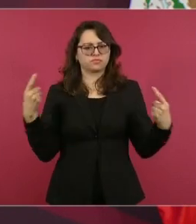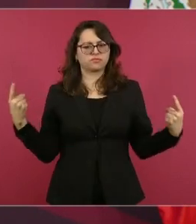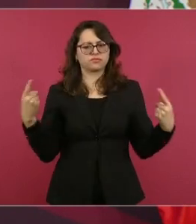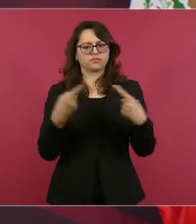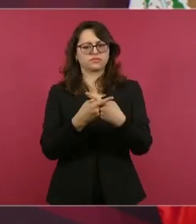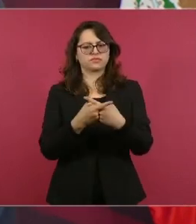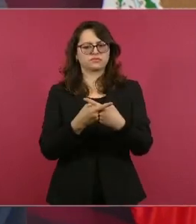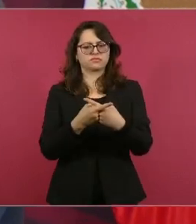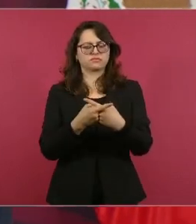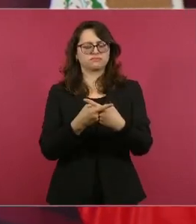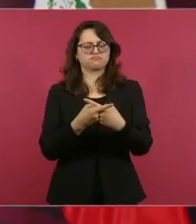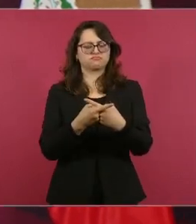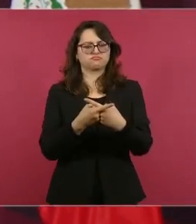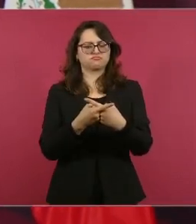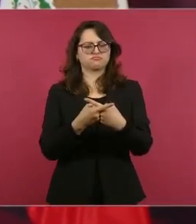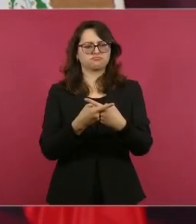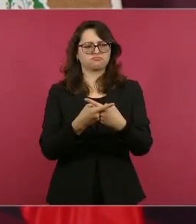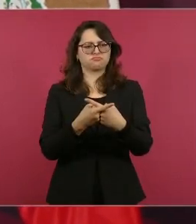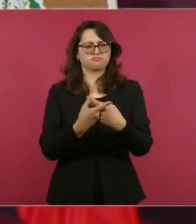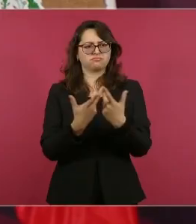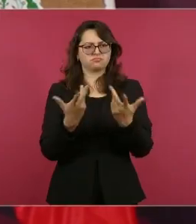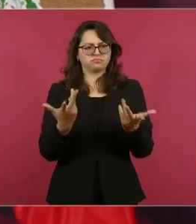la aprobación